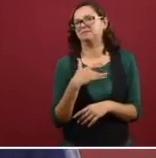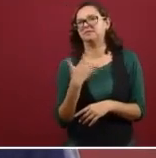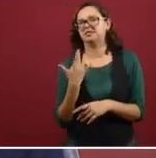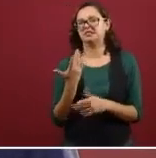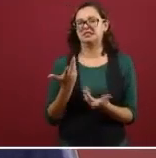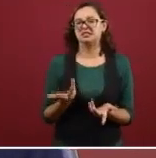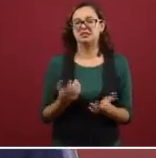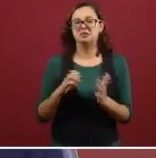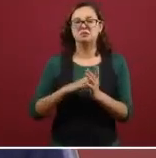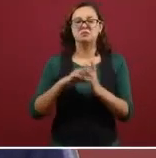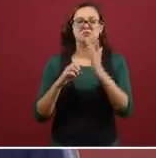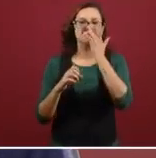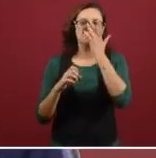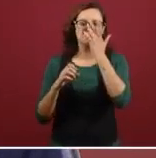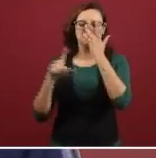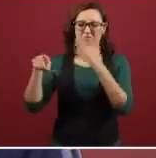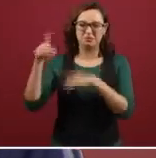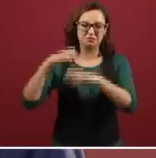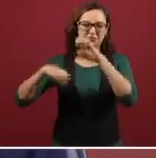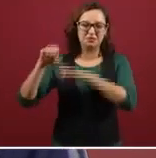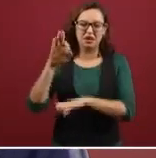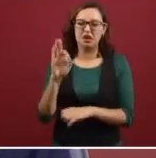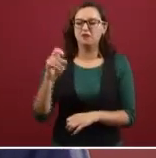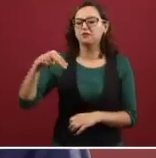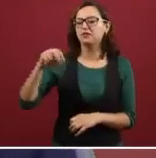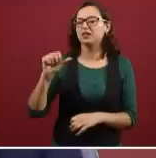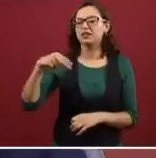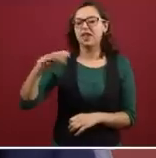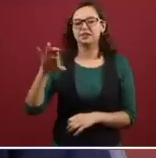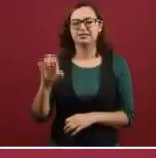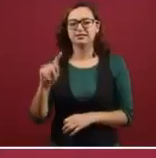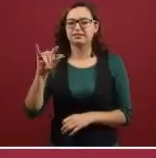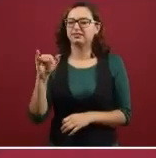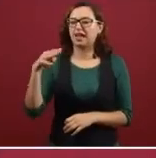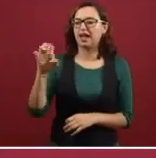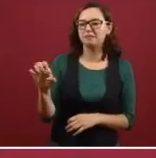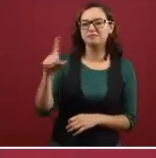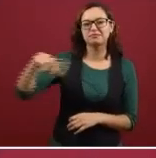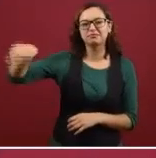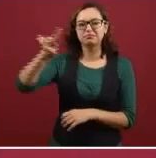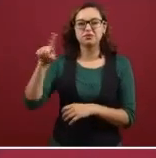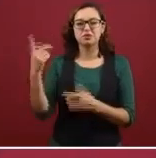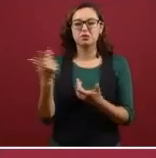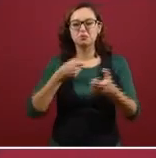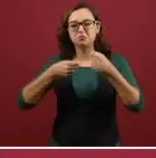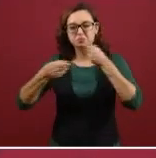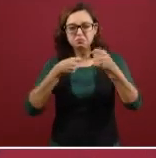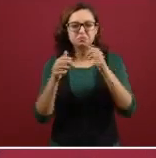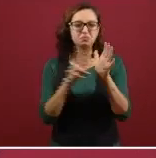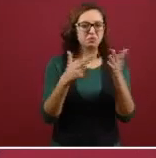Financial Times y toda esta prensa especializada en finanzas.